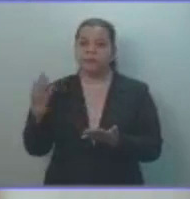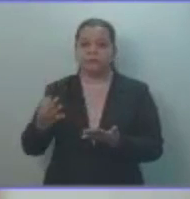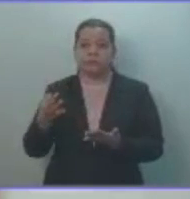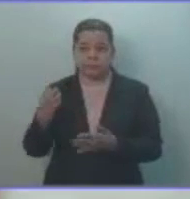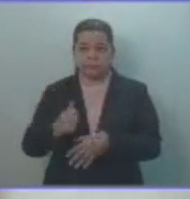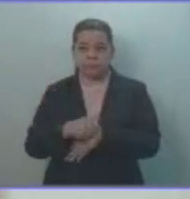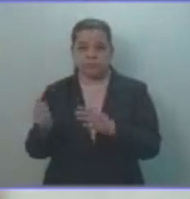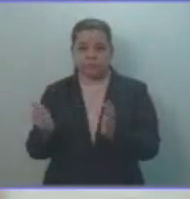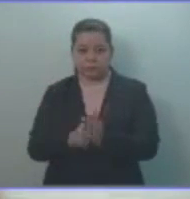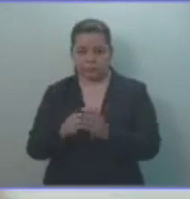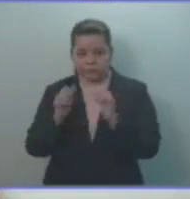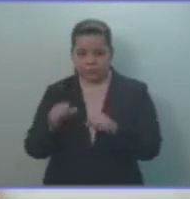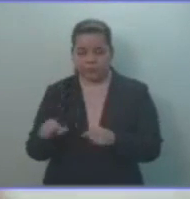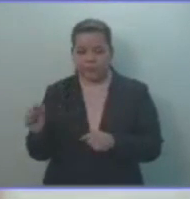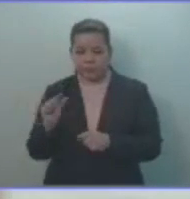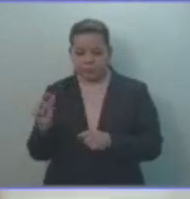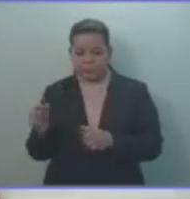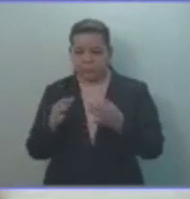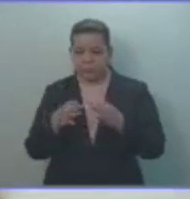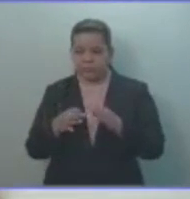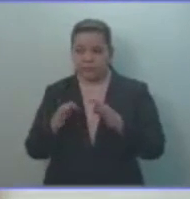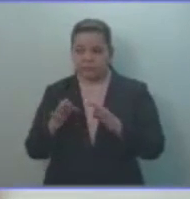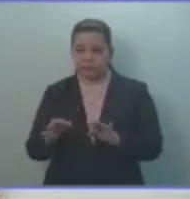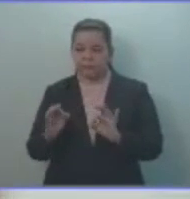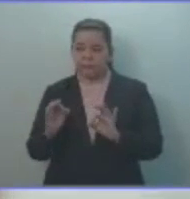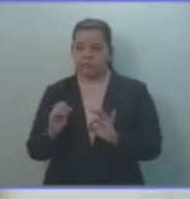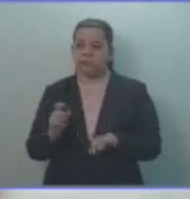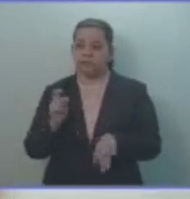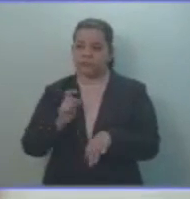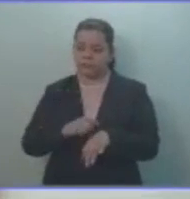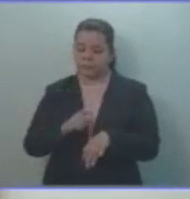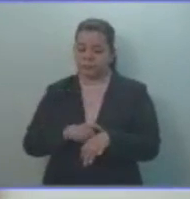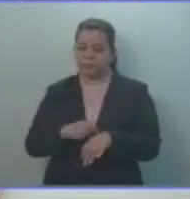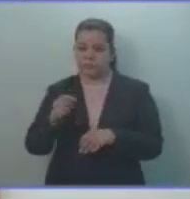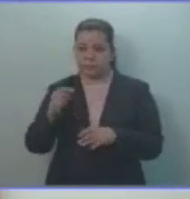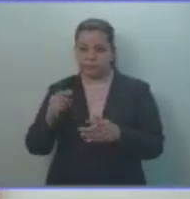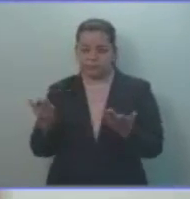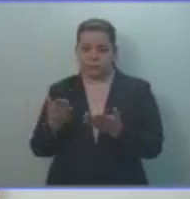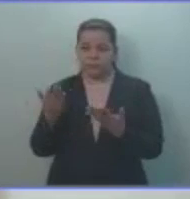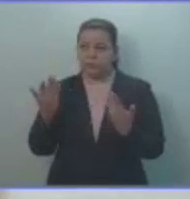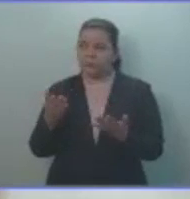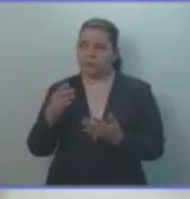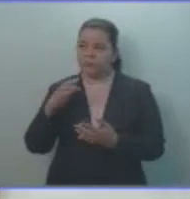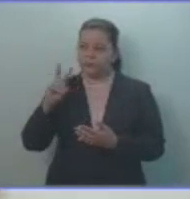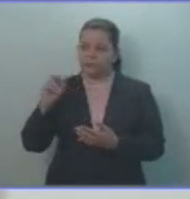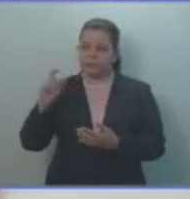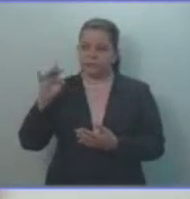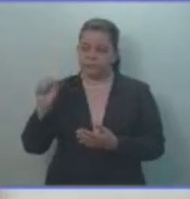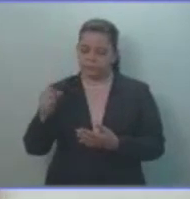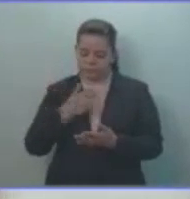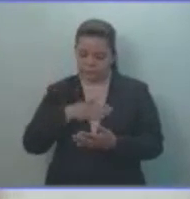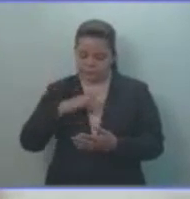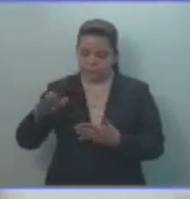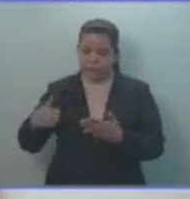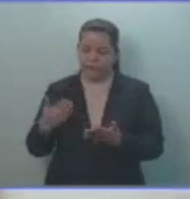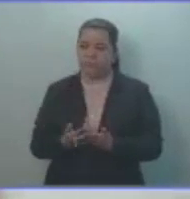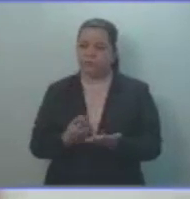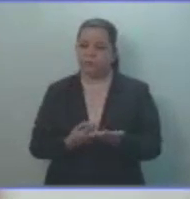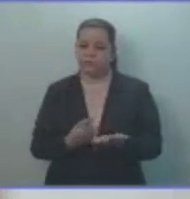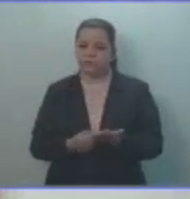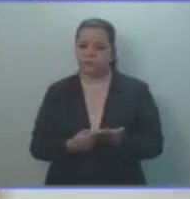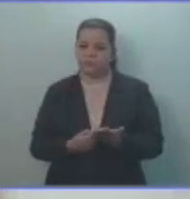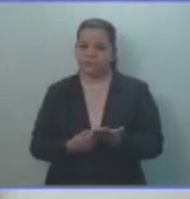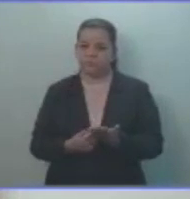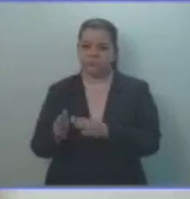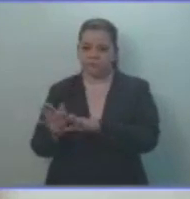Asamblea Legislativa autorice de manera oportuna una emisión de títulos valores para cumplir con dicho compromiso.